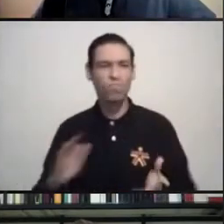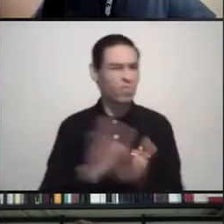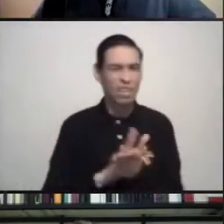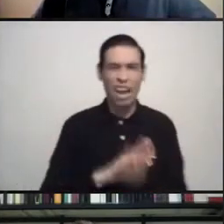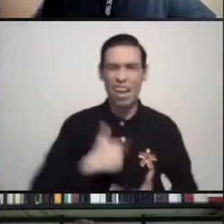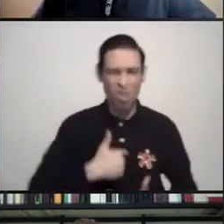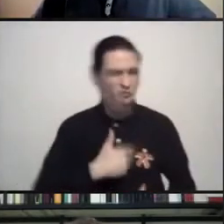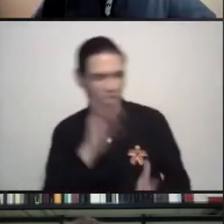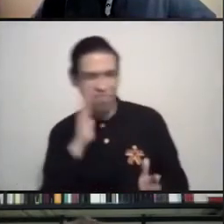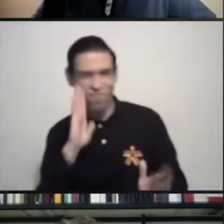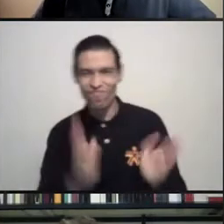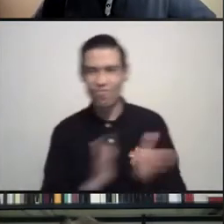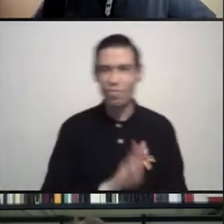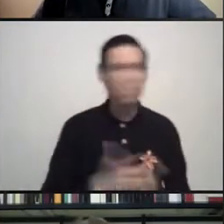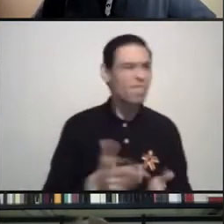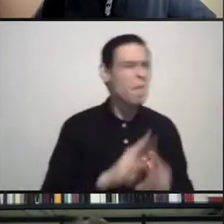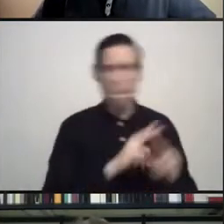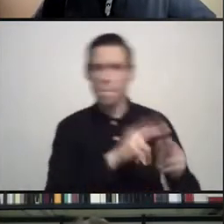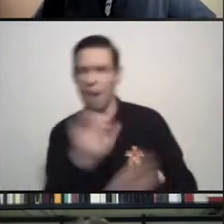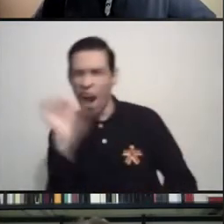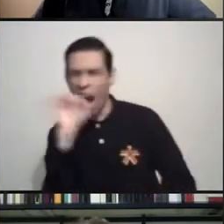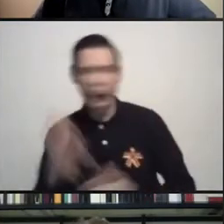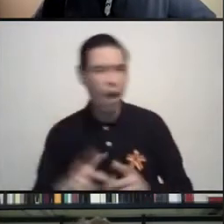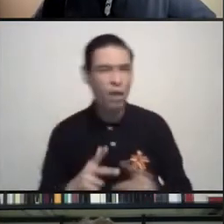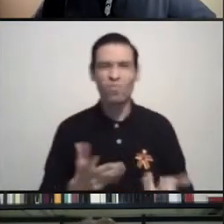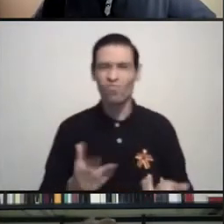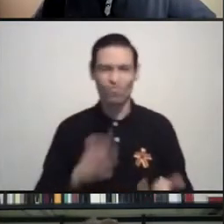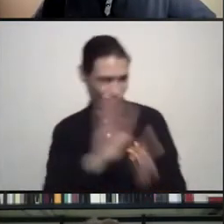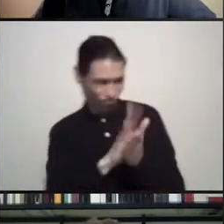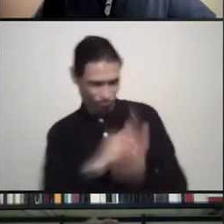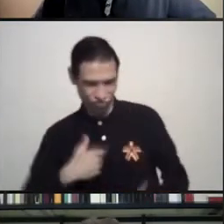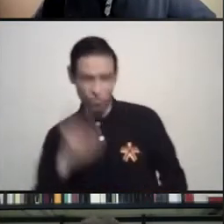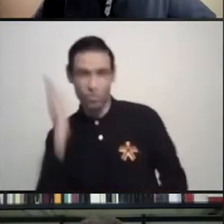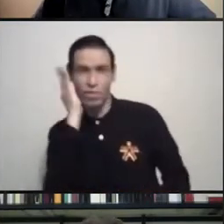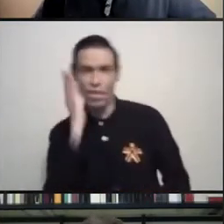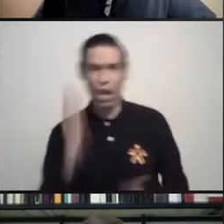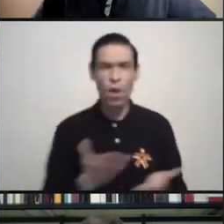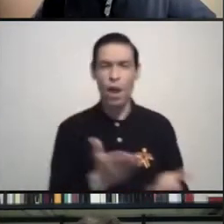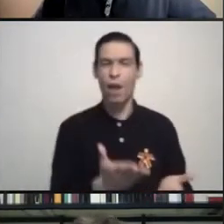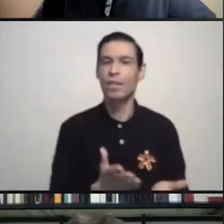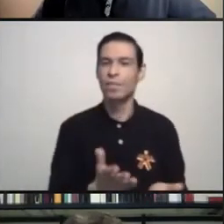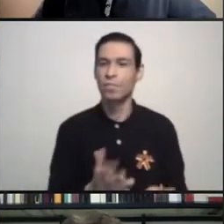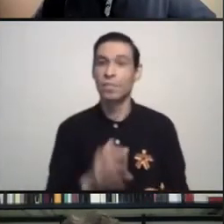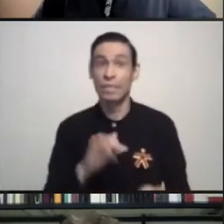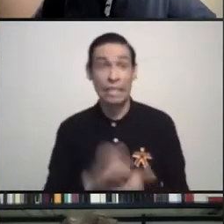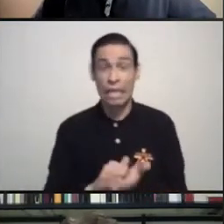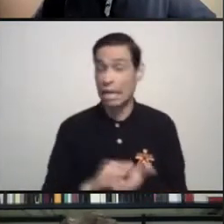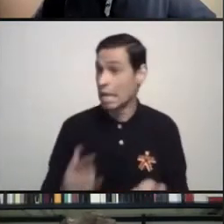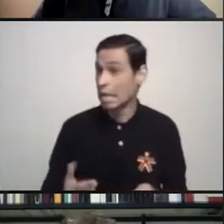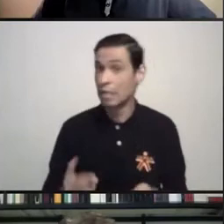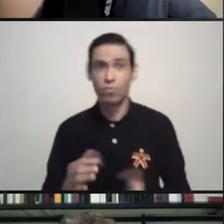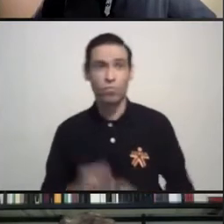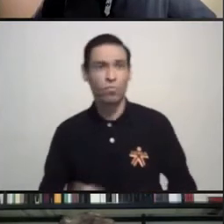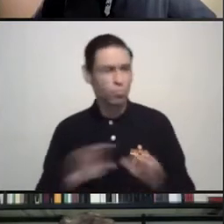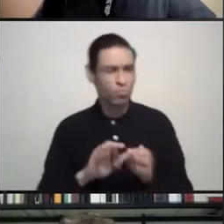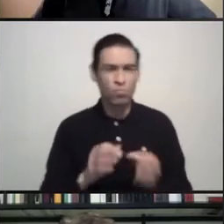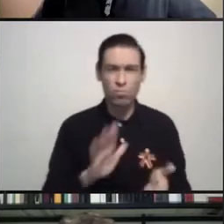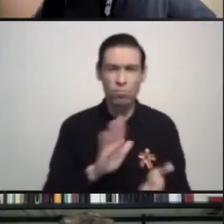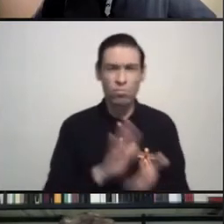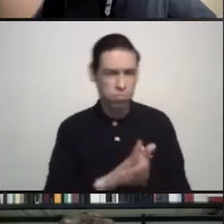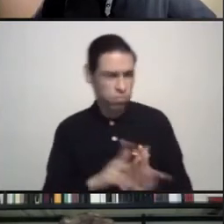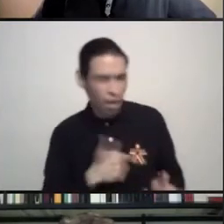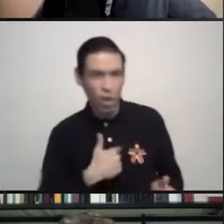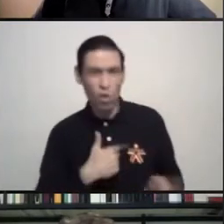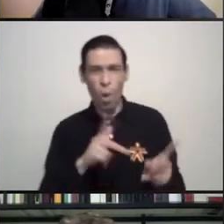consigo, téngale presto mi carro, hermano, hagámoslo con mi celular, que es el que mejor celular tengo, oiga, venga, editémoslo, yo soy bueno para editar, venga, yo